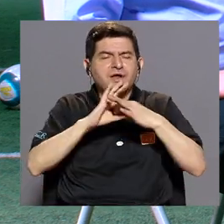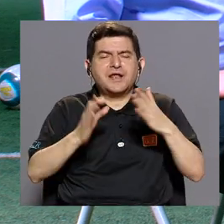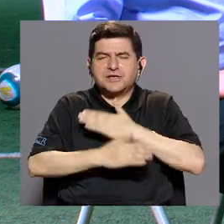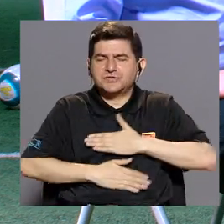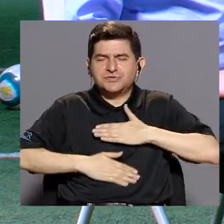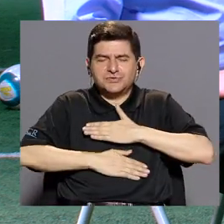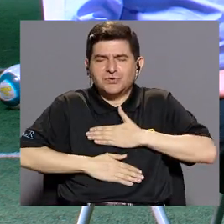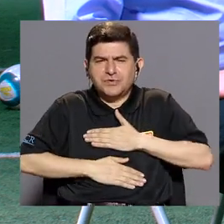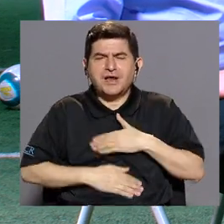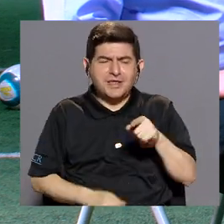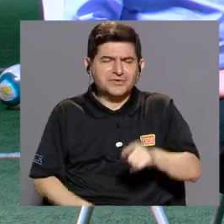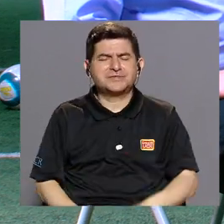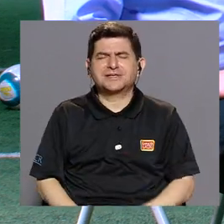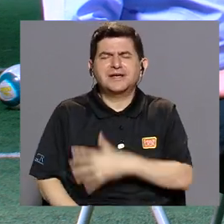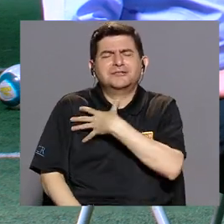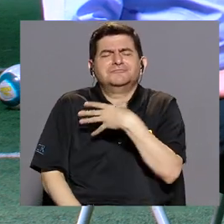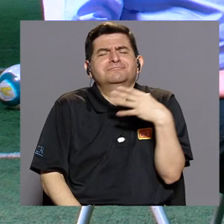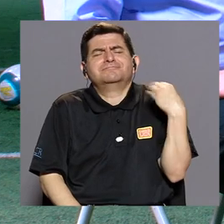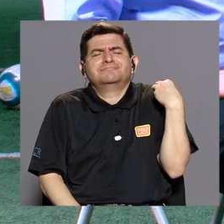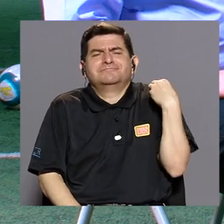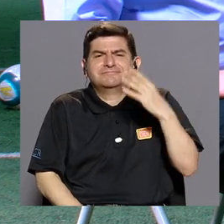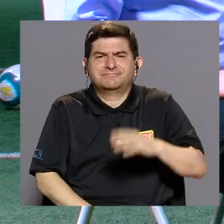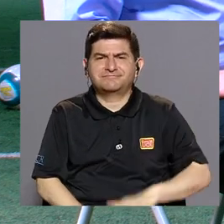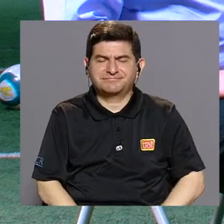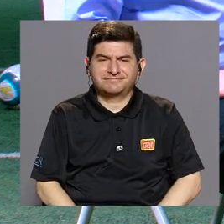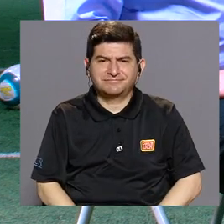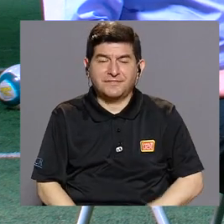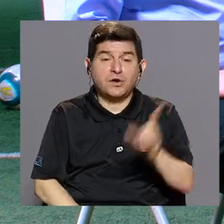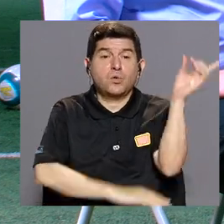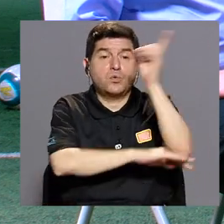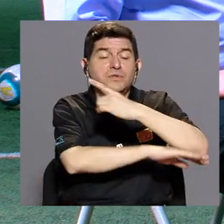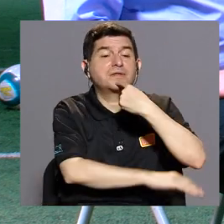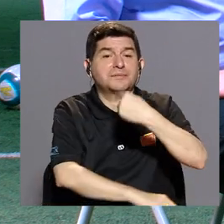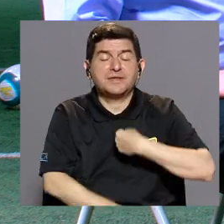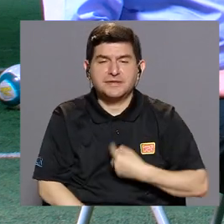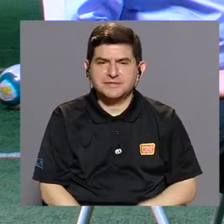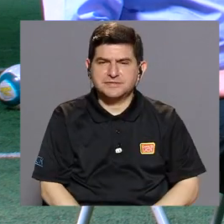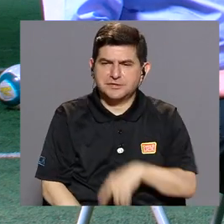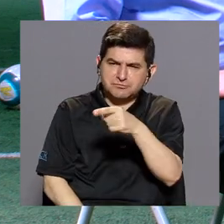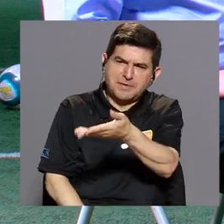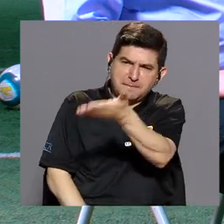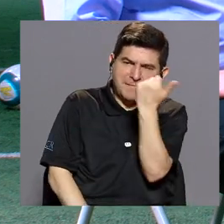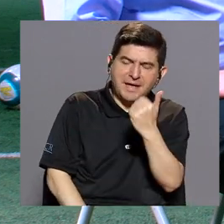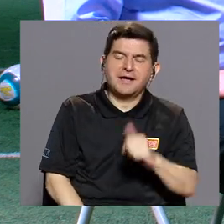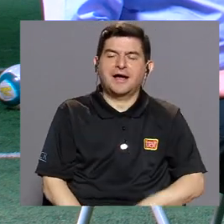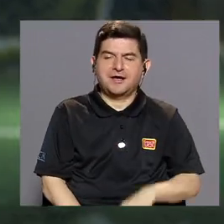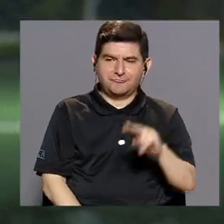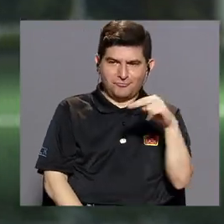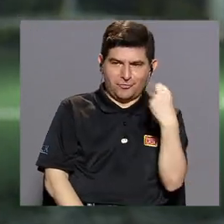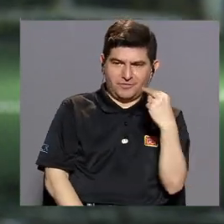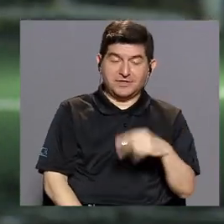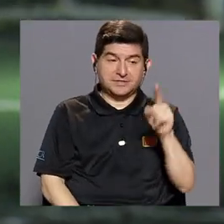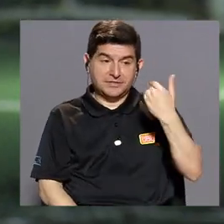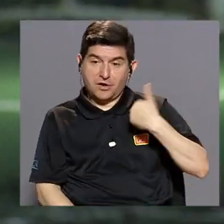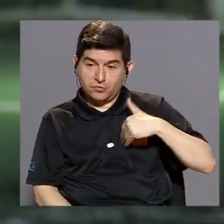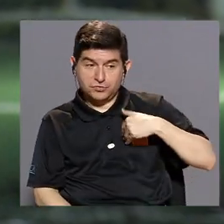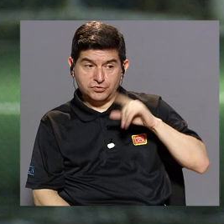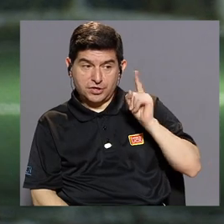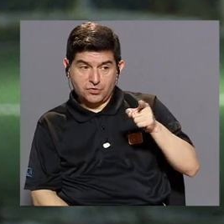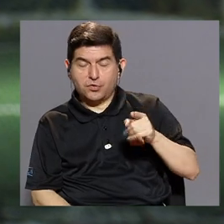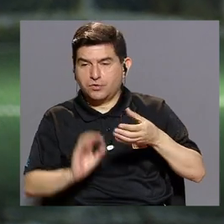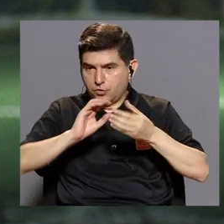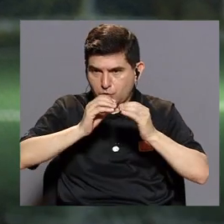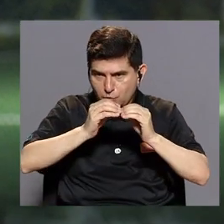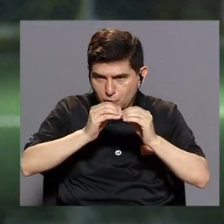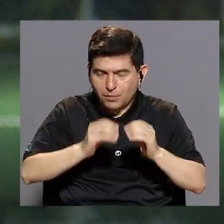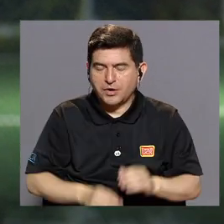divertirse y demás, y eso era qué lindo, para mí, claro, ¿verdad? Y entonces un día llegó y me dijo, Amelia, venga acá, le tengo una noticia, hay un señor, aquí está